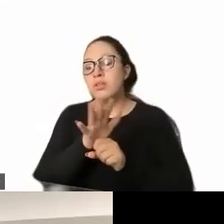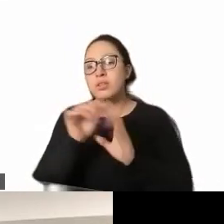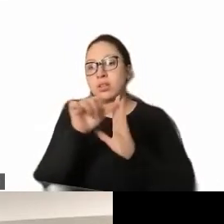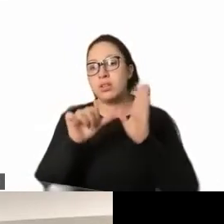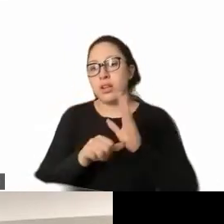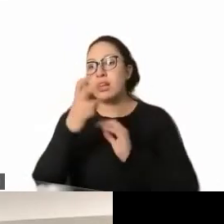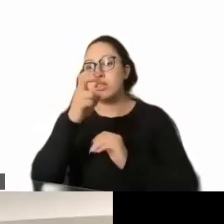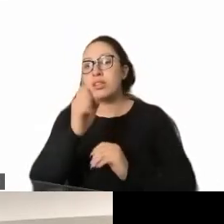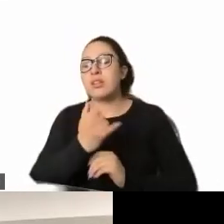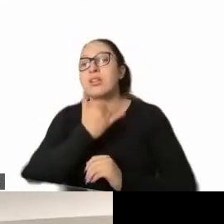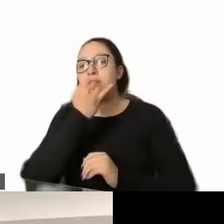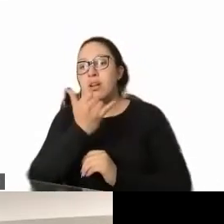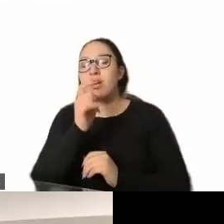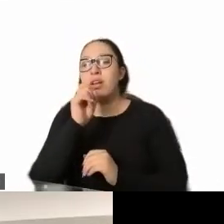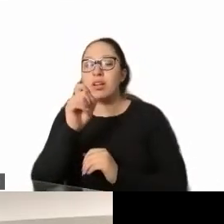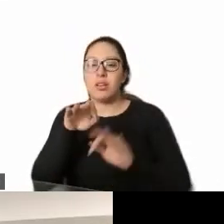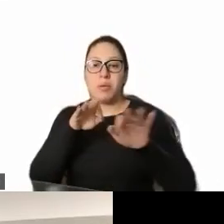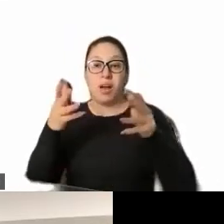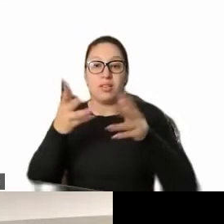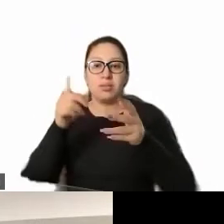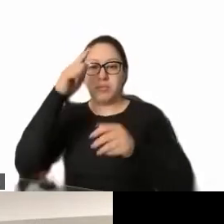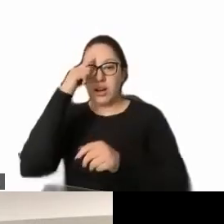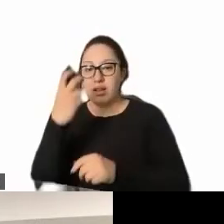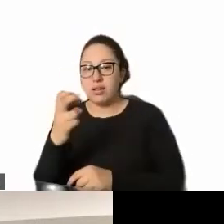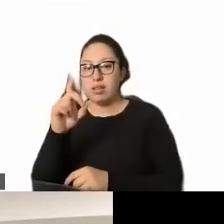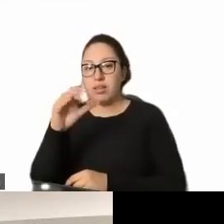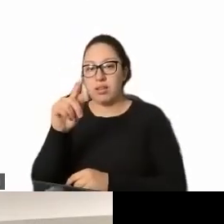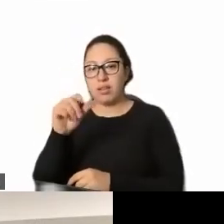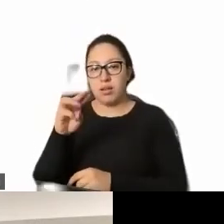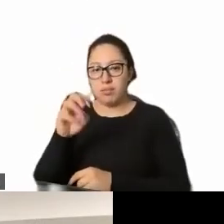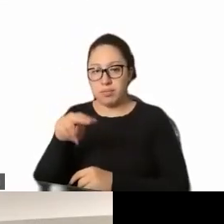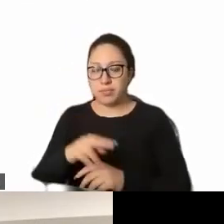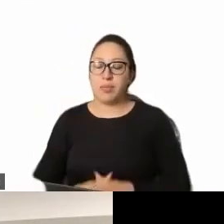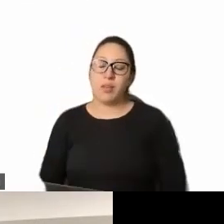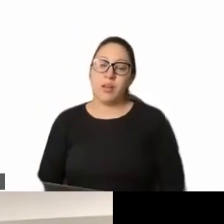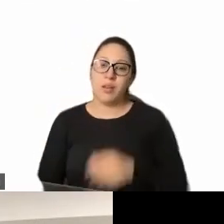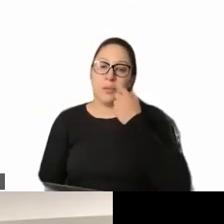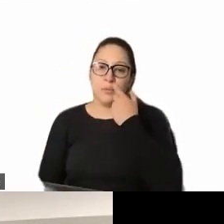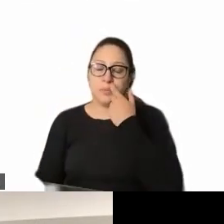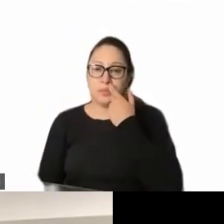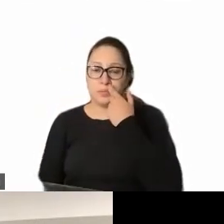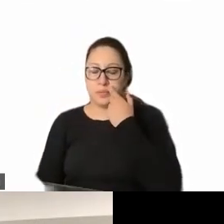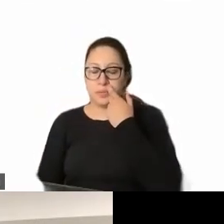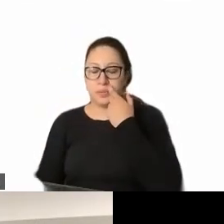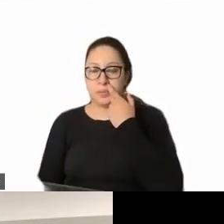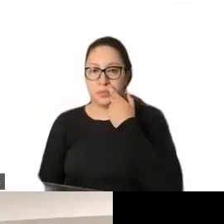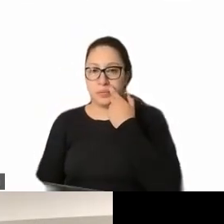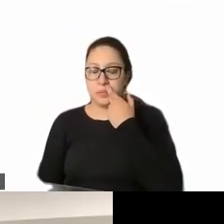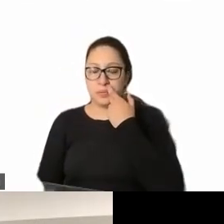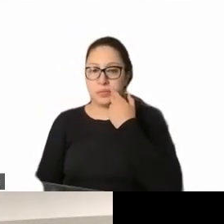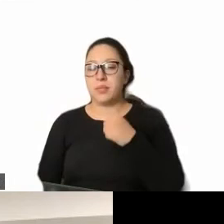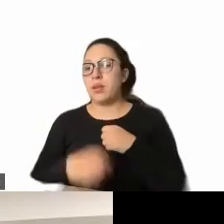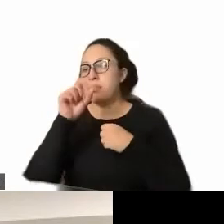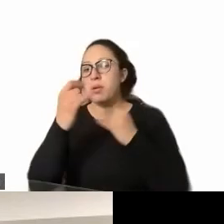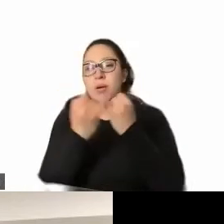pues, importante. Entonces, me parece a mí que de la misma manera, el numeral 7, el